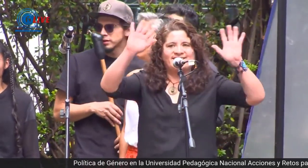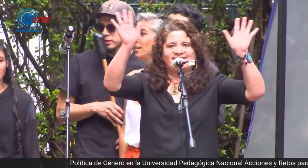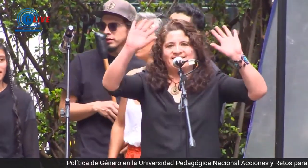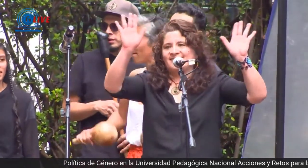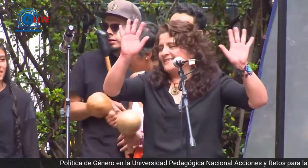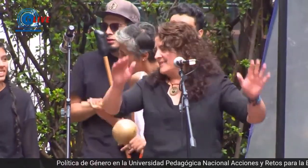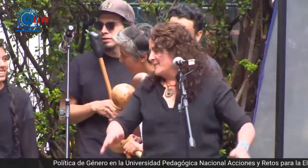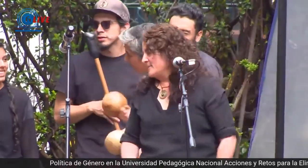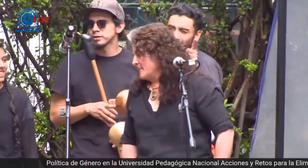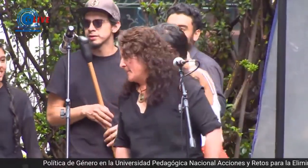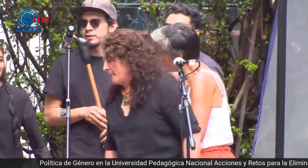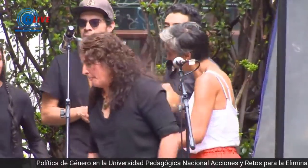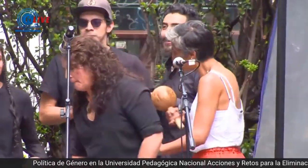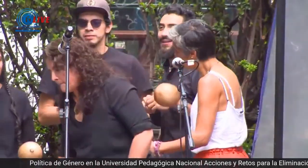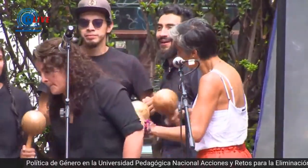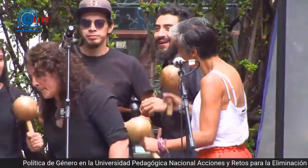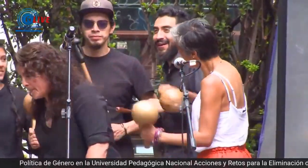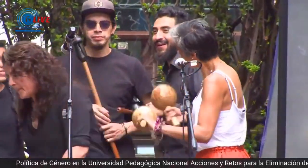gracias.